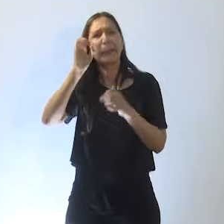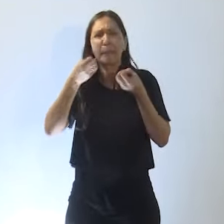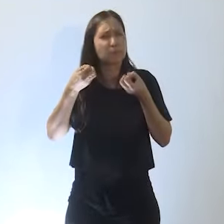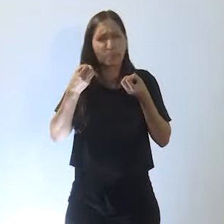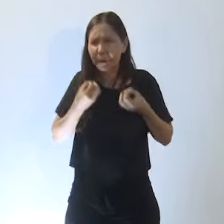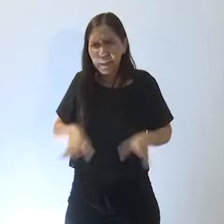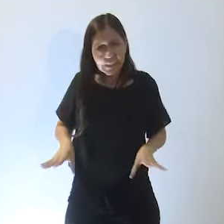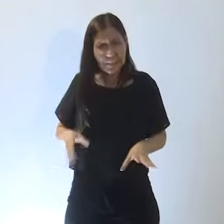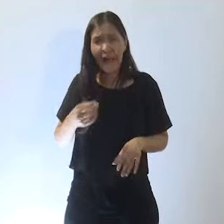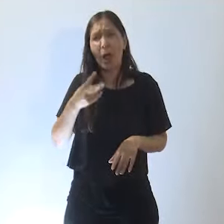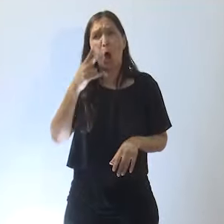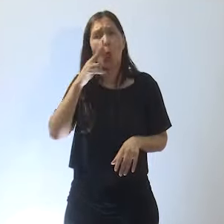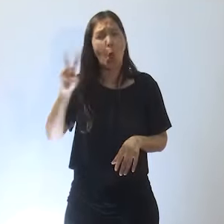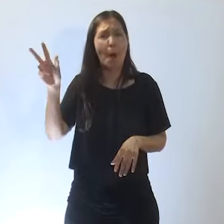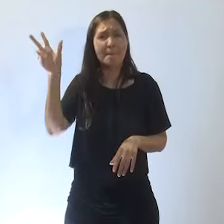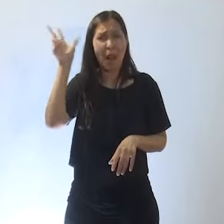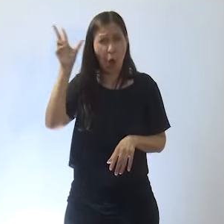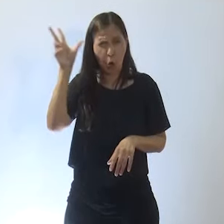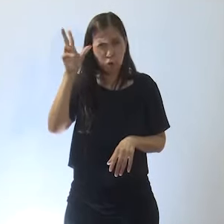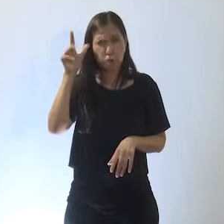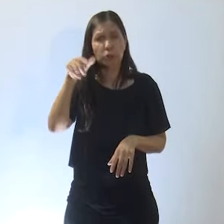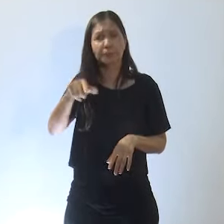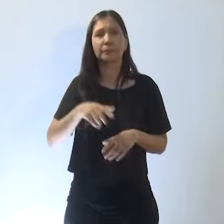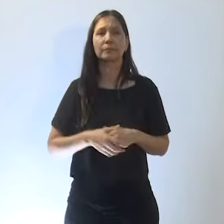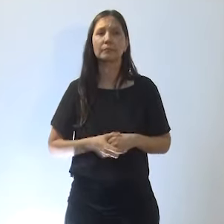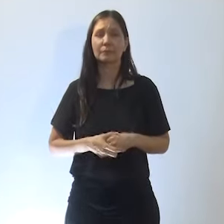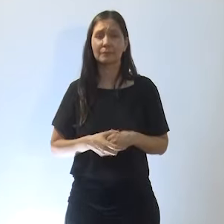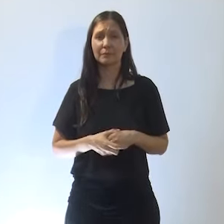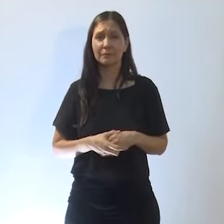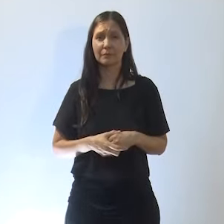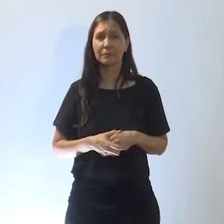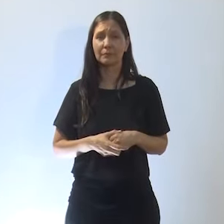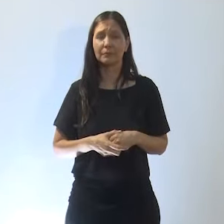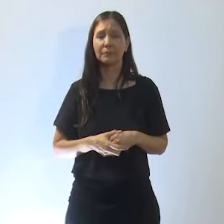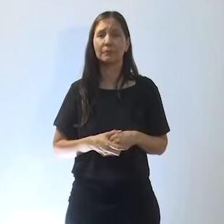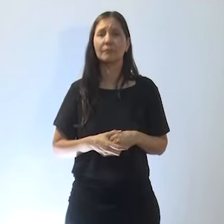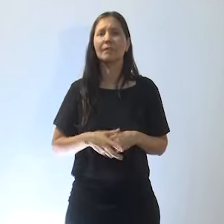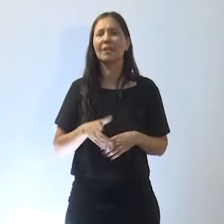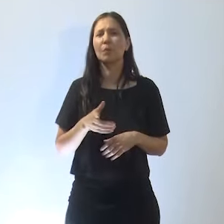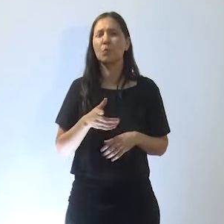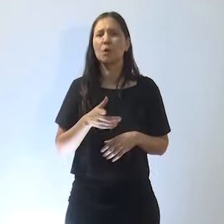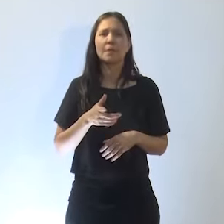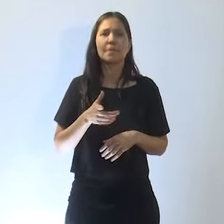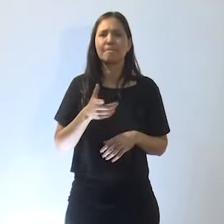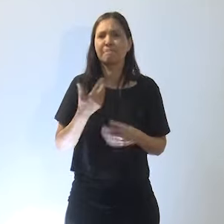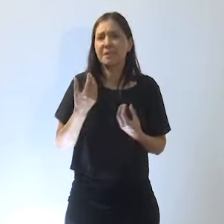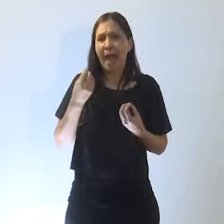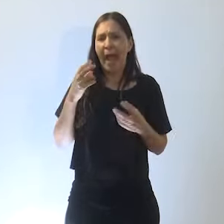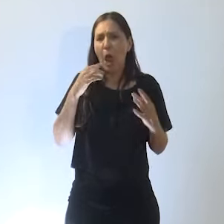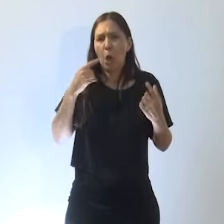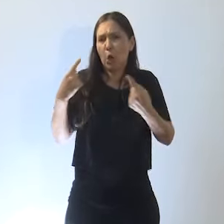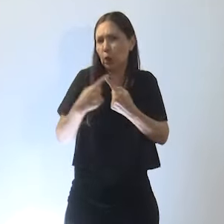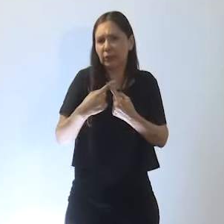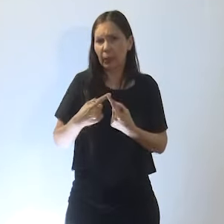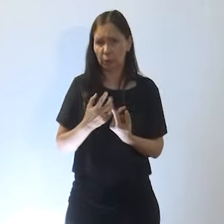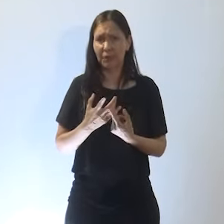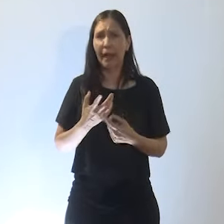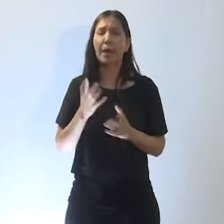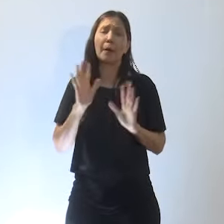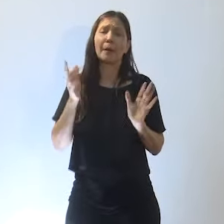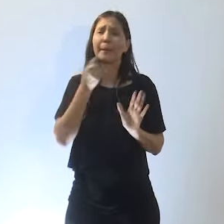la confrontación con con las patronales del campo es algo que dejó de estar en la discursividad a veces porque Bueno vamos a